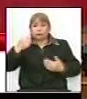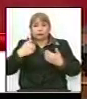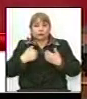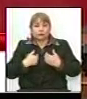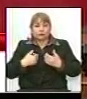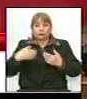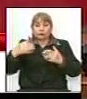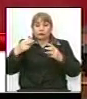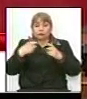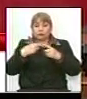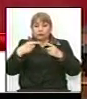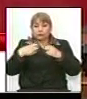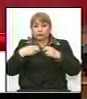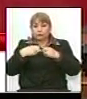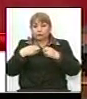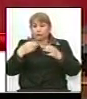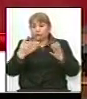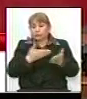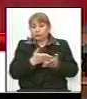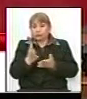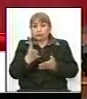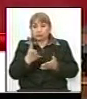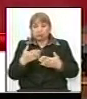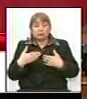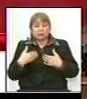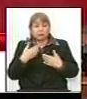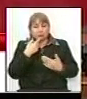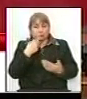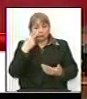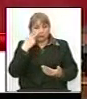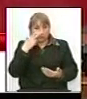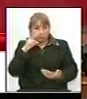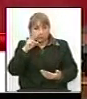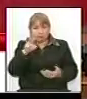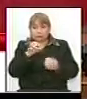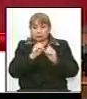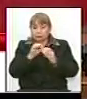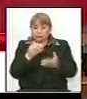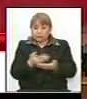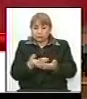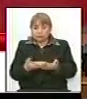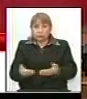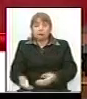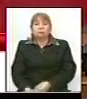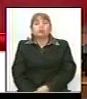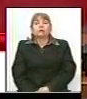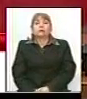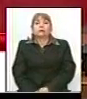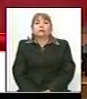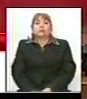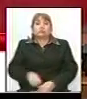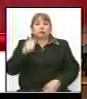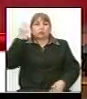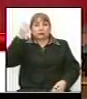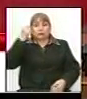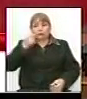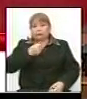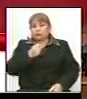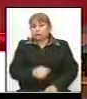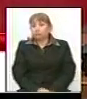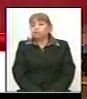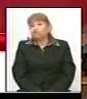también participan, pueden darnos mayores luces y mayores herramientas para poder lograr este objetivo, ¿no?